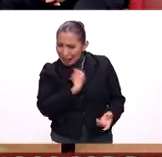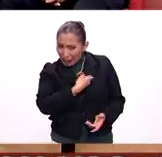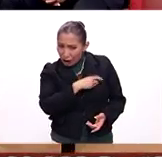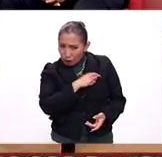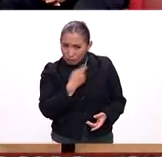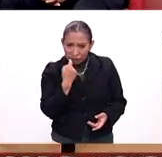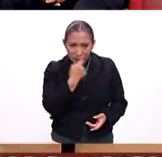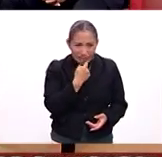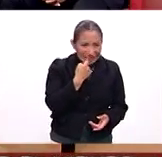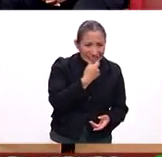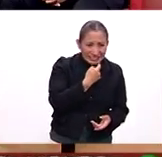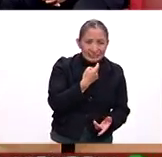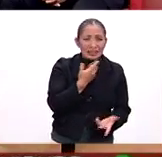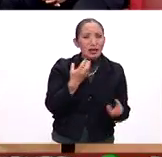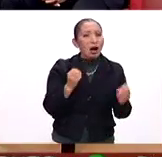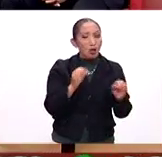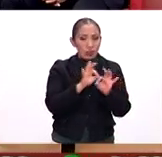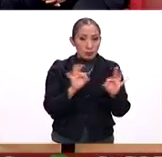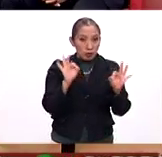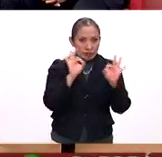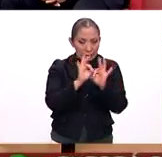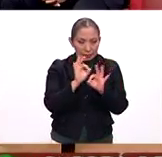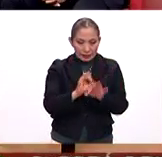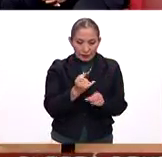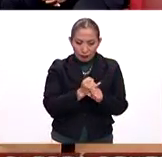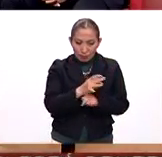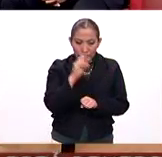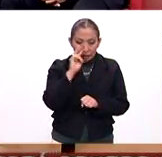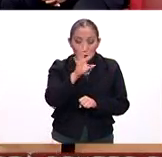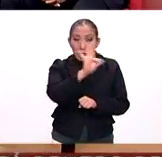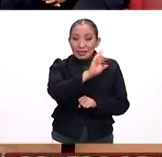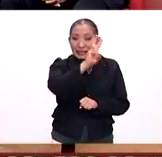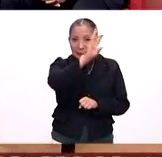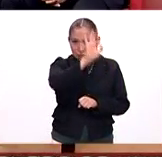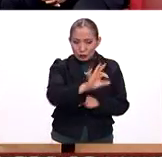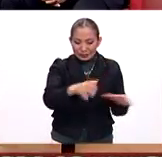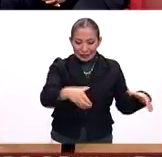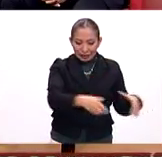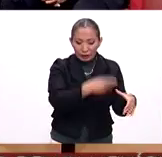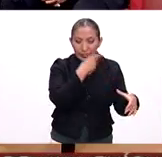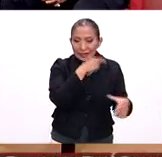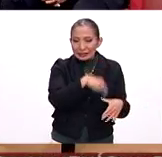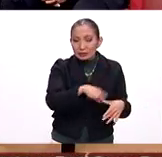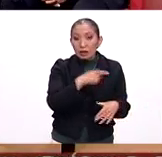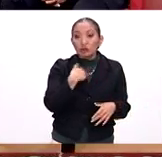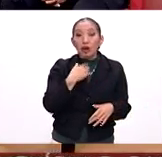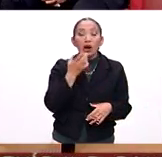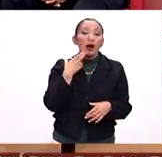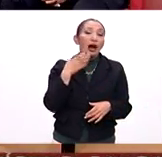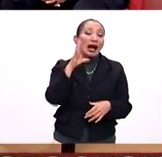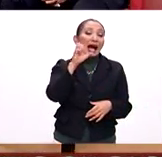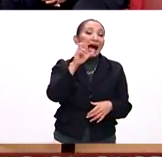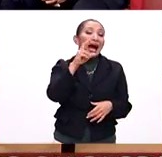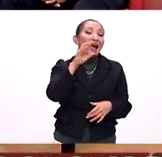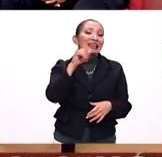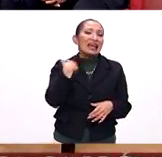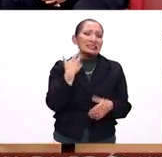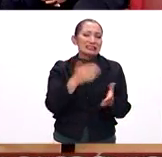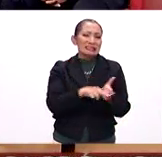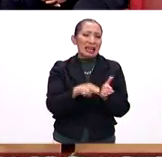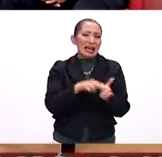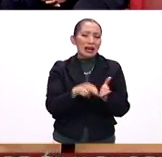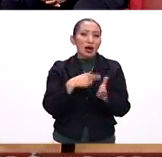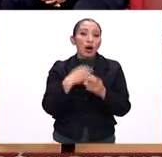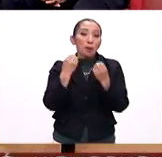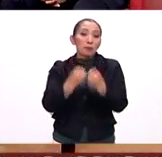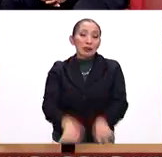salud? Claro. Y un dato muy interesante que nos pareció es 43% de ellos nos dijo, tengo caries dental. Y 20%